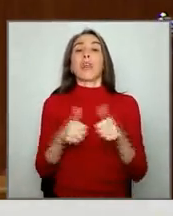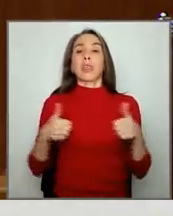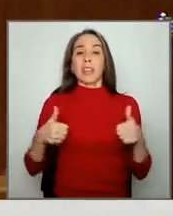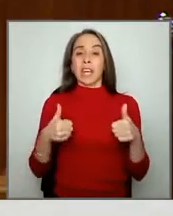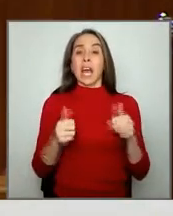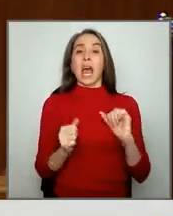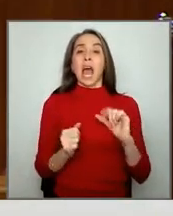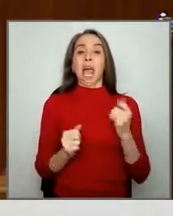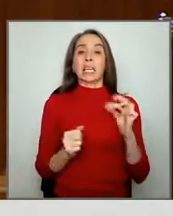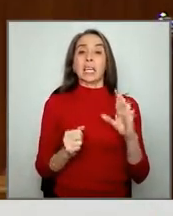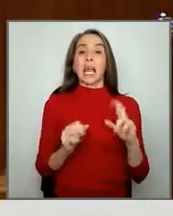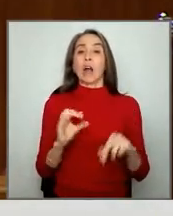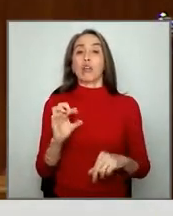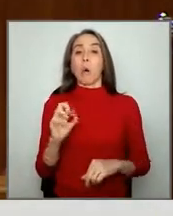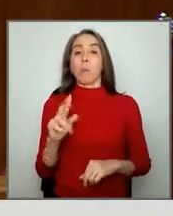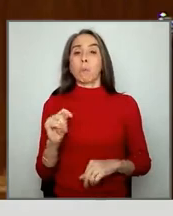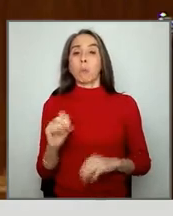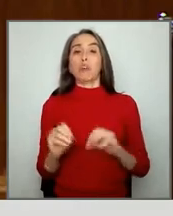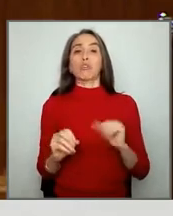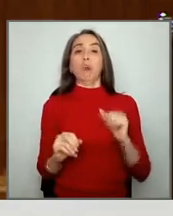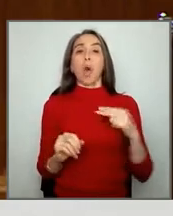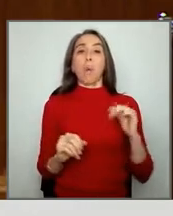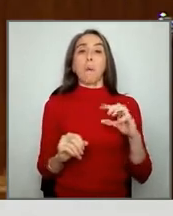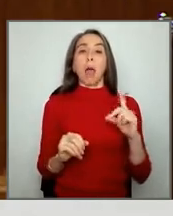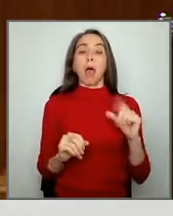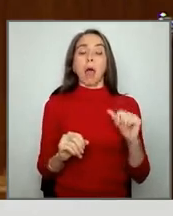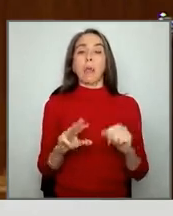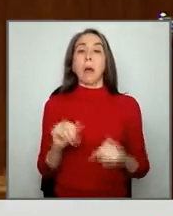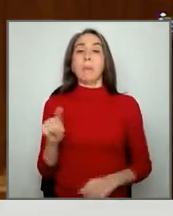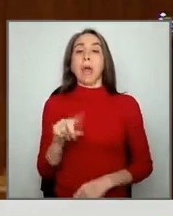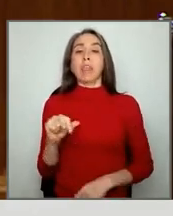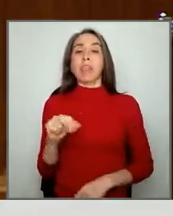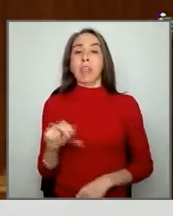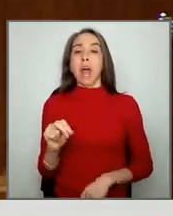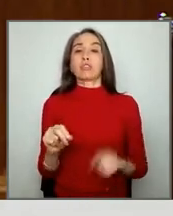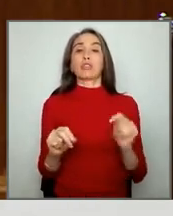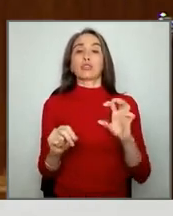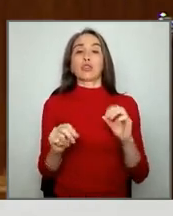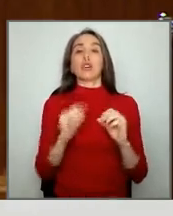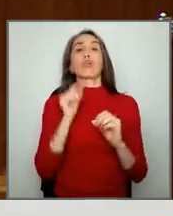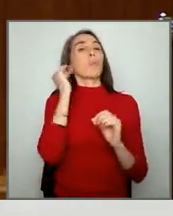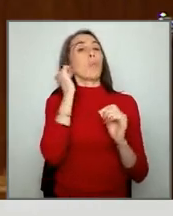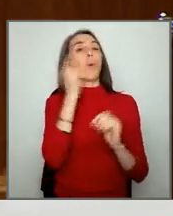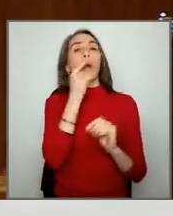oporto María Isabel Ahumada Carmen Manzano y Miguel Soto bienvenidos